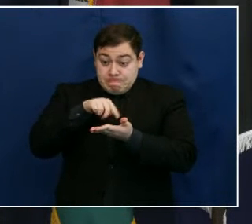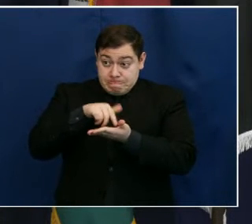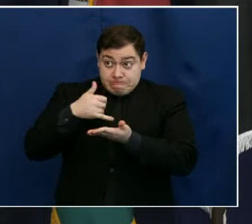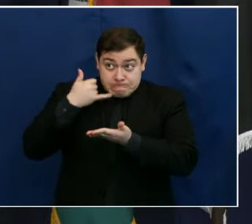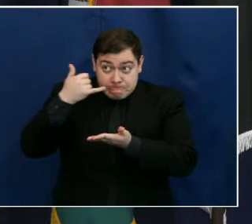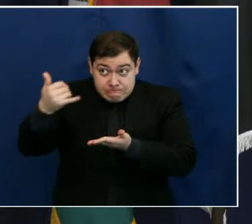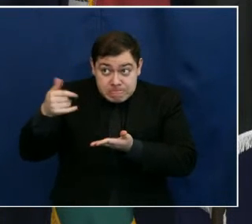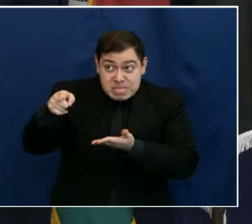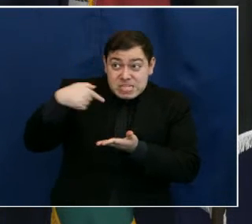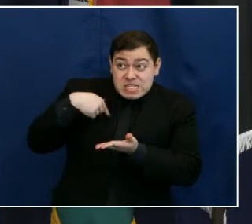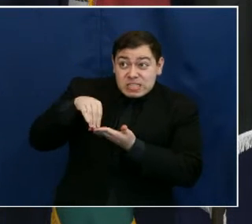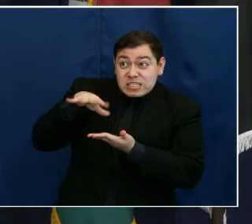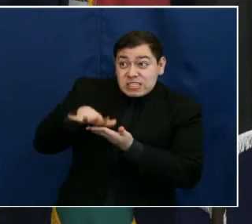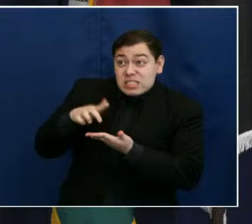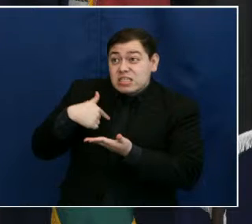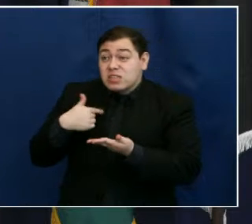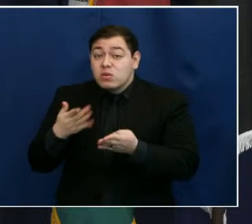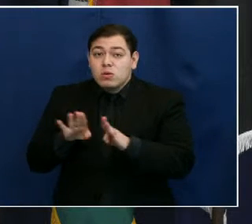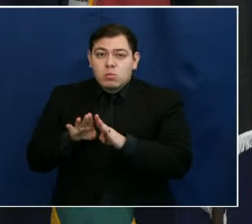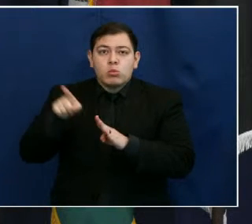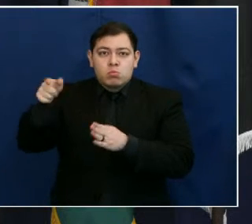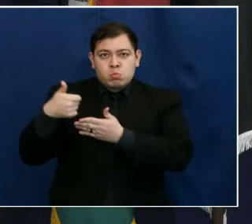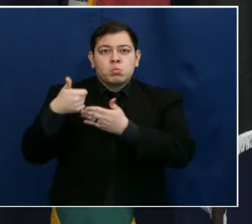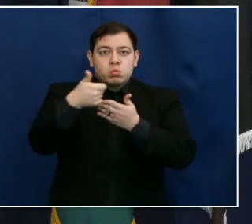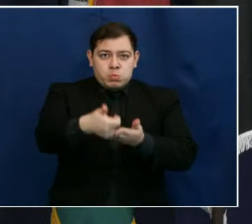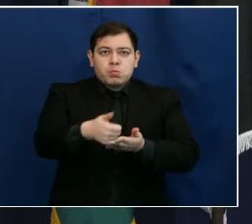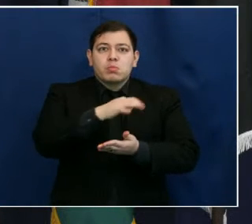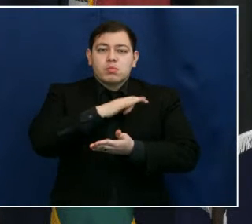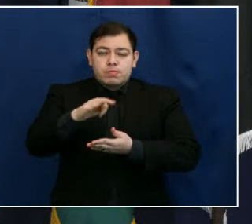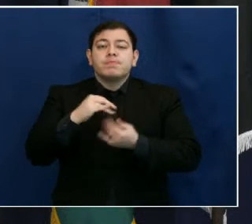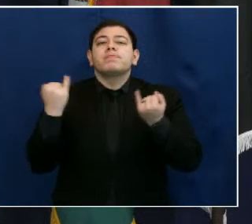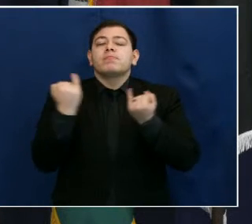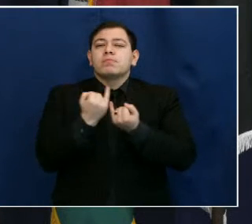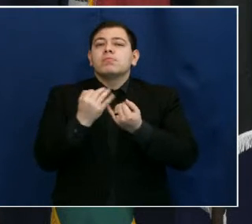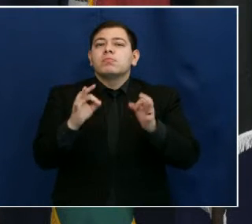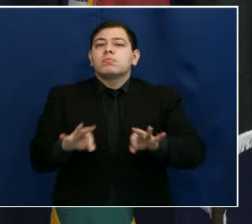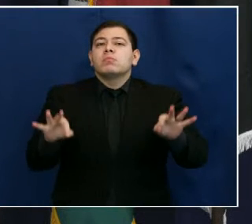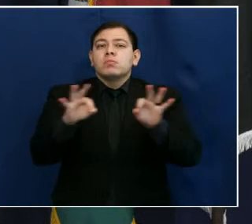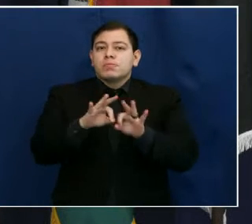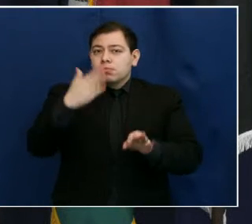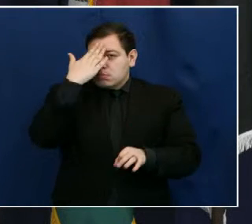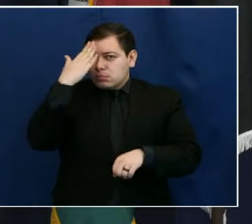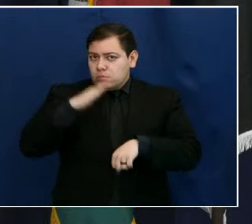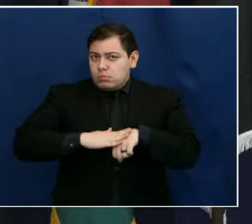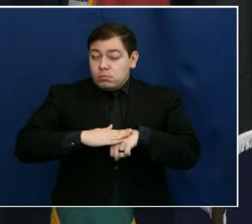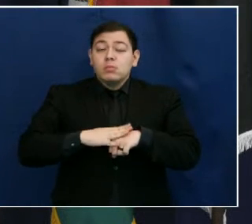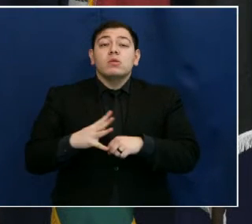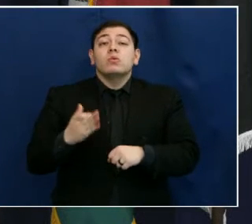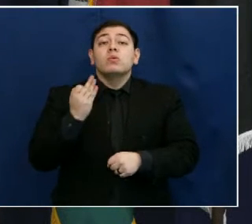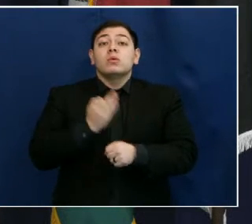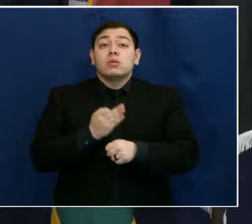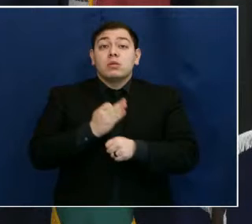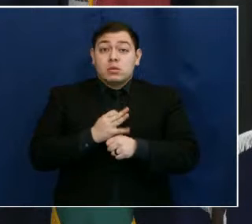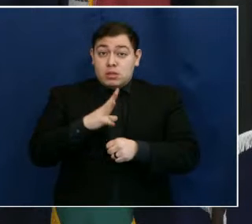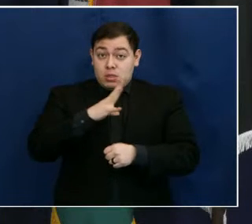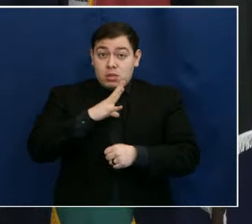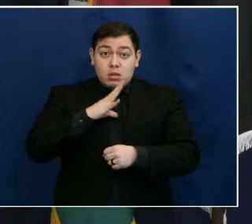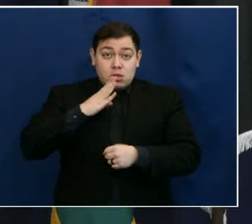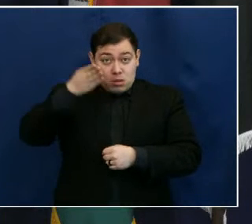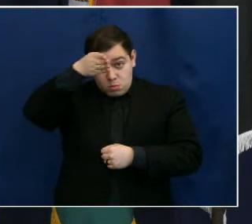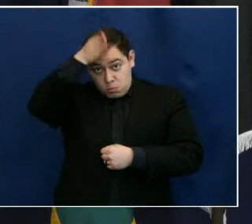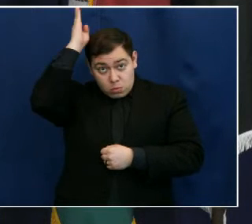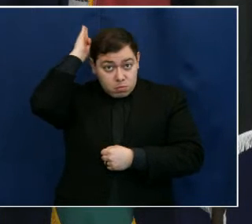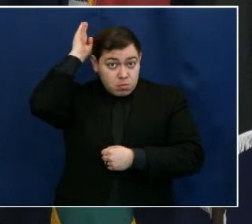vacunas directamente. Otra cosa que es importante reconocer es que por el momento los bomberos están